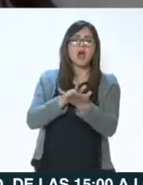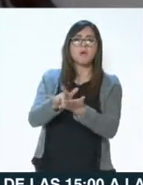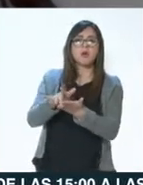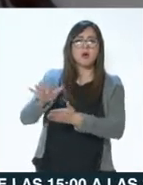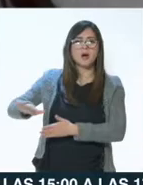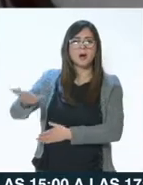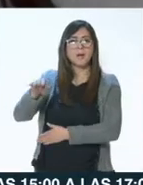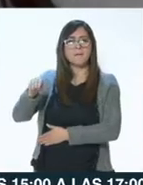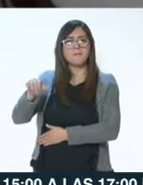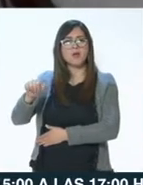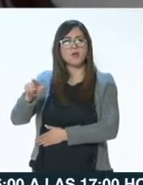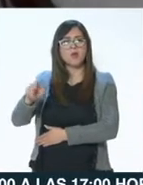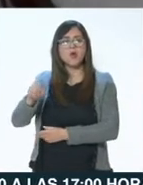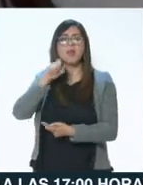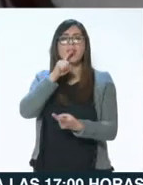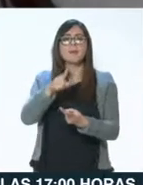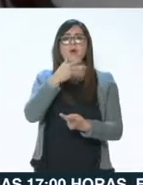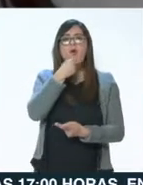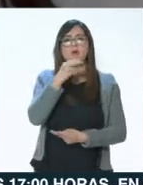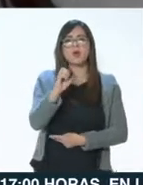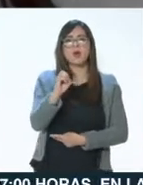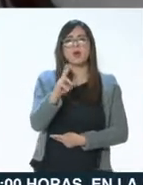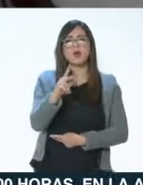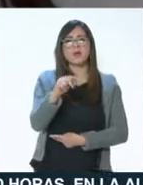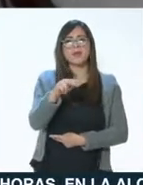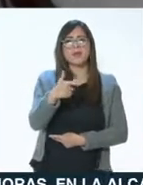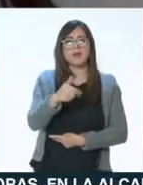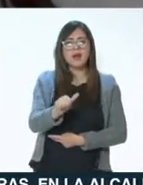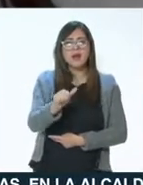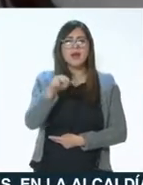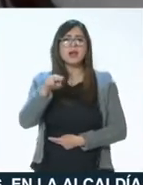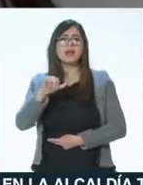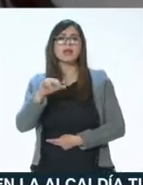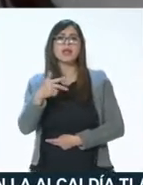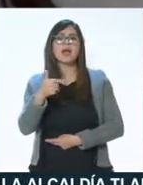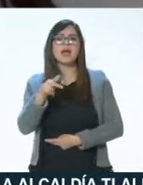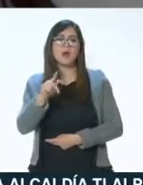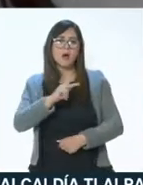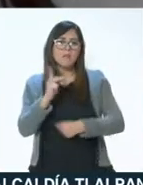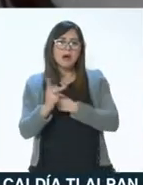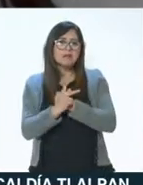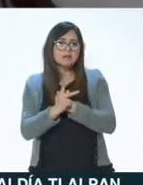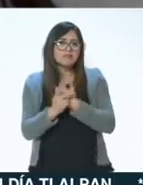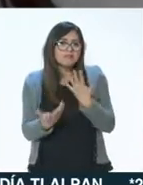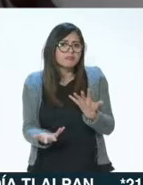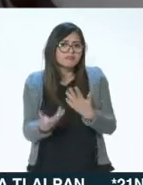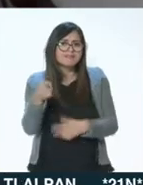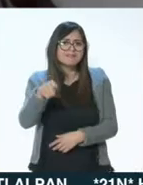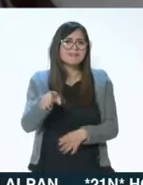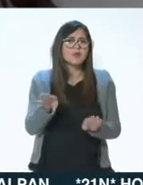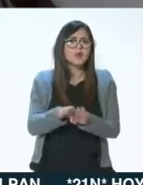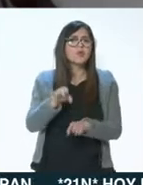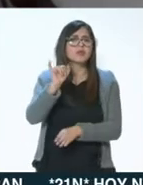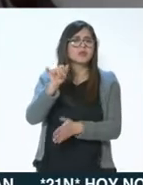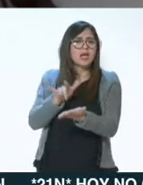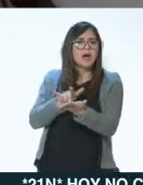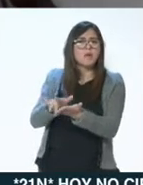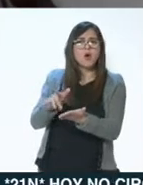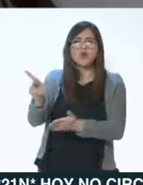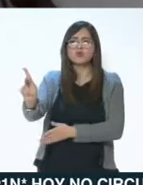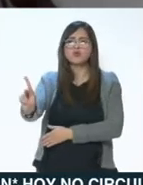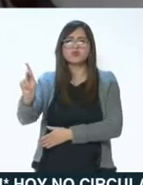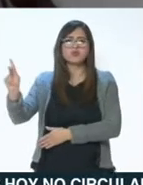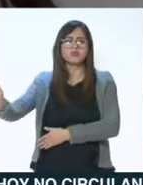como al de Ortega en Nicaragua. Entonces, ok, ahí hay un apoyo, ahí hay una identificación, una afinidad ideológica,